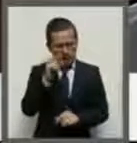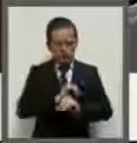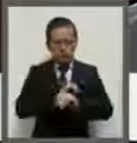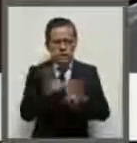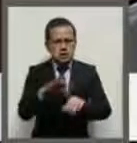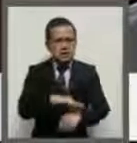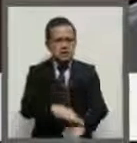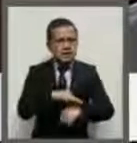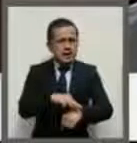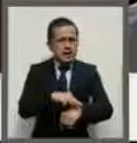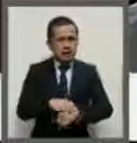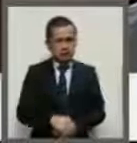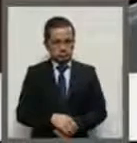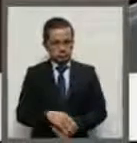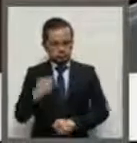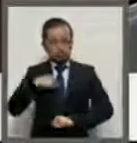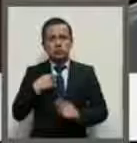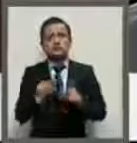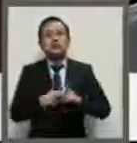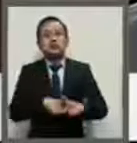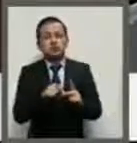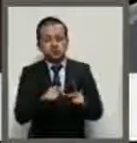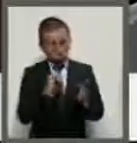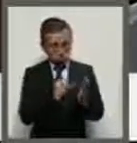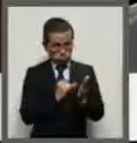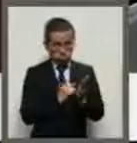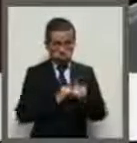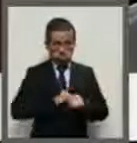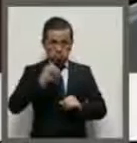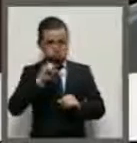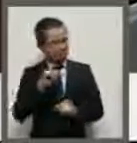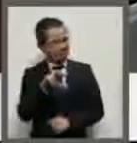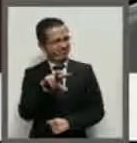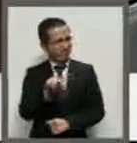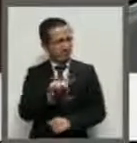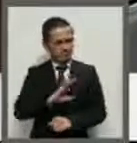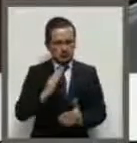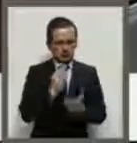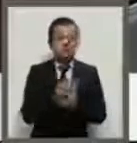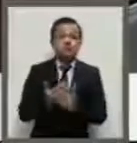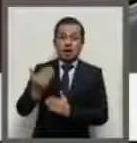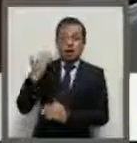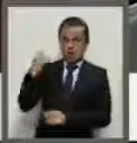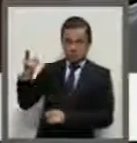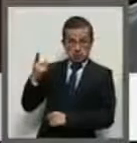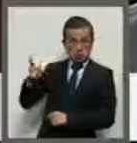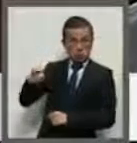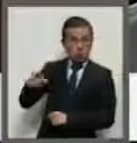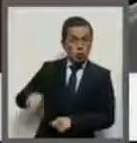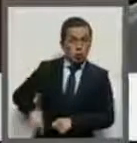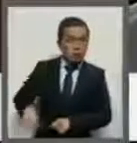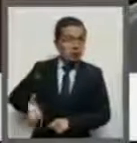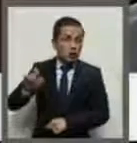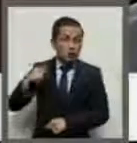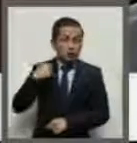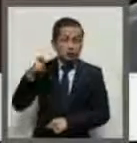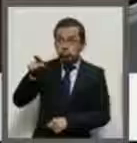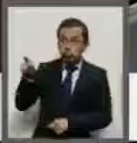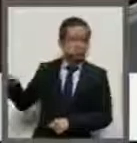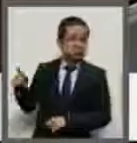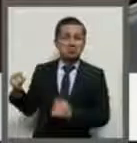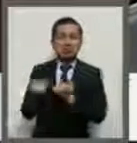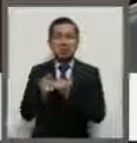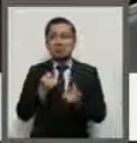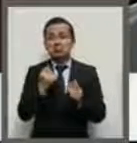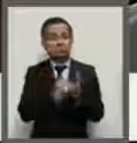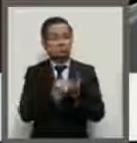impuestos, como sí lo hicieron los gobiernos neoliberales del pasado en su primer año de gobierno. Del gobernar para todos